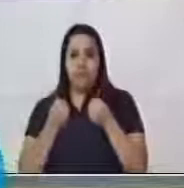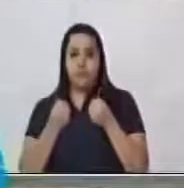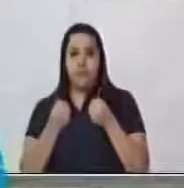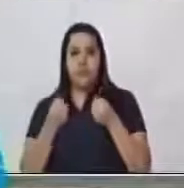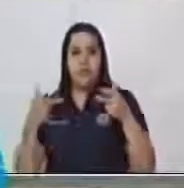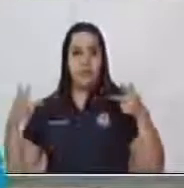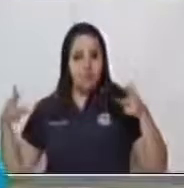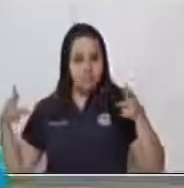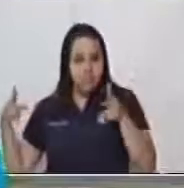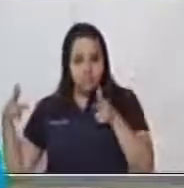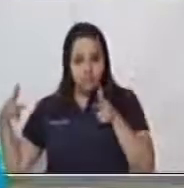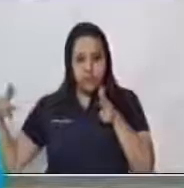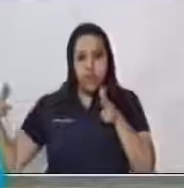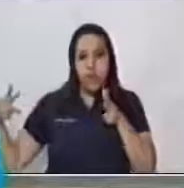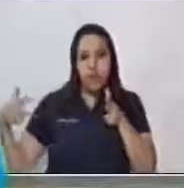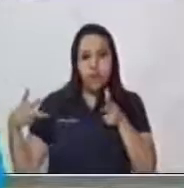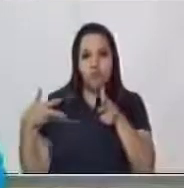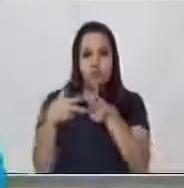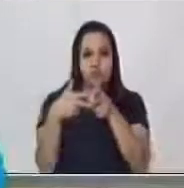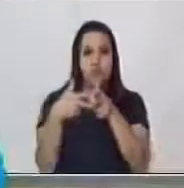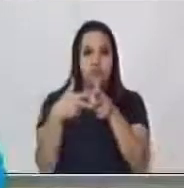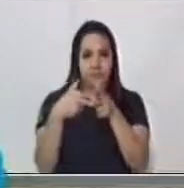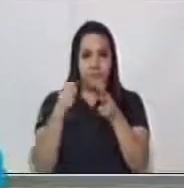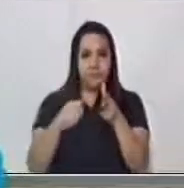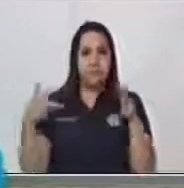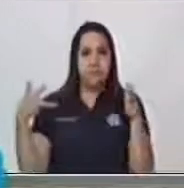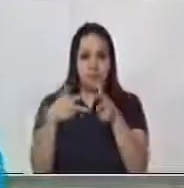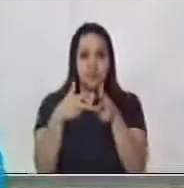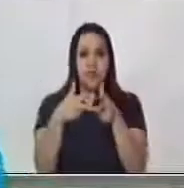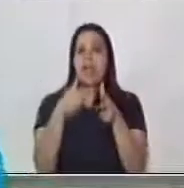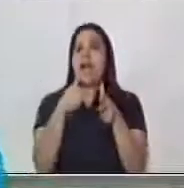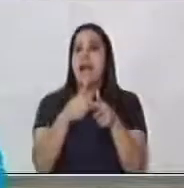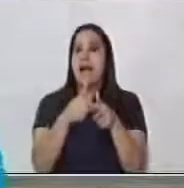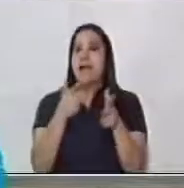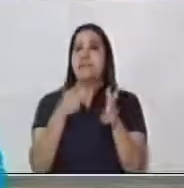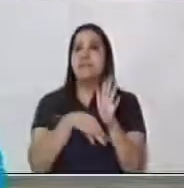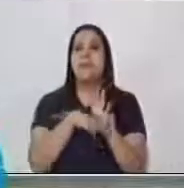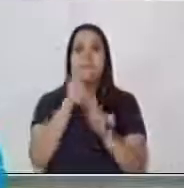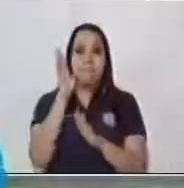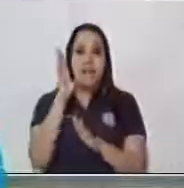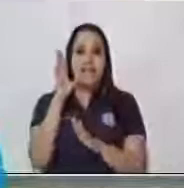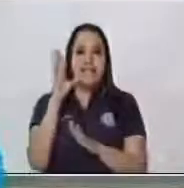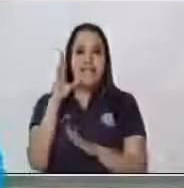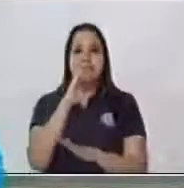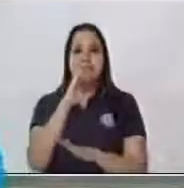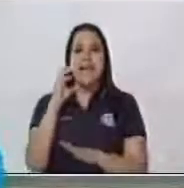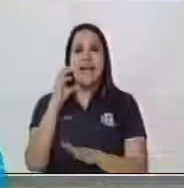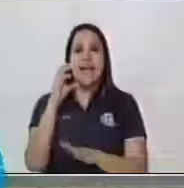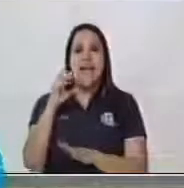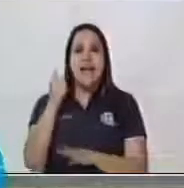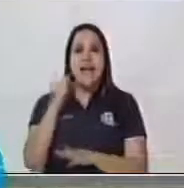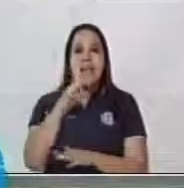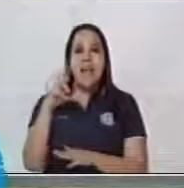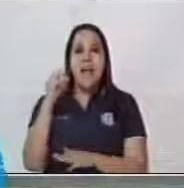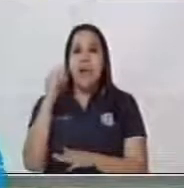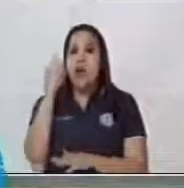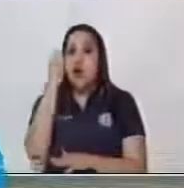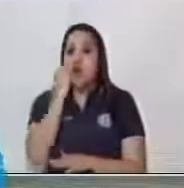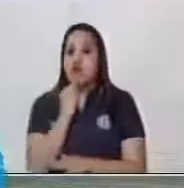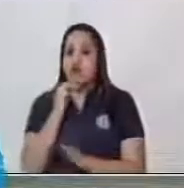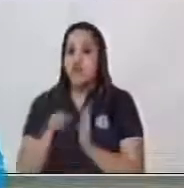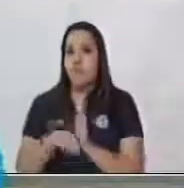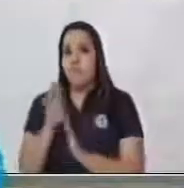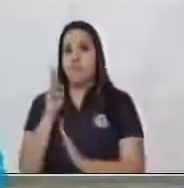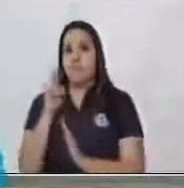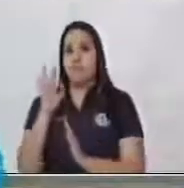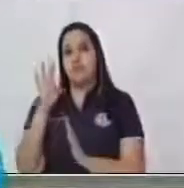sea, se ejecutó la acción y se recibió por más de un sujeto. Y también está, los niños enviaron el